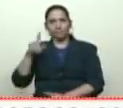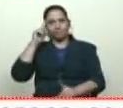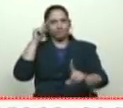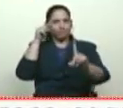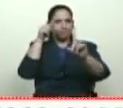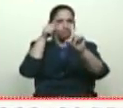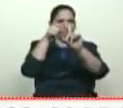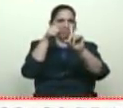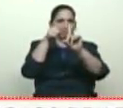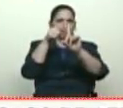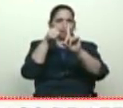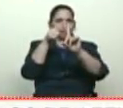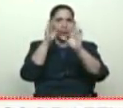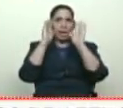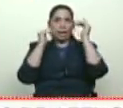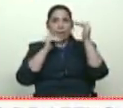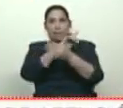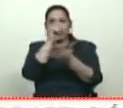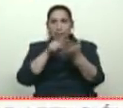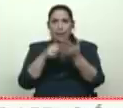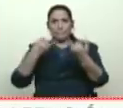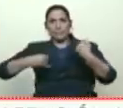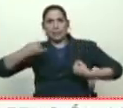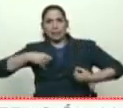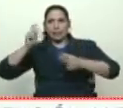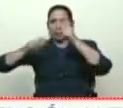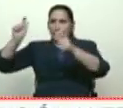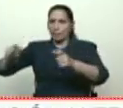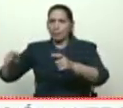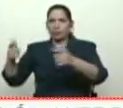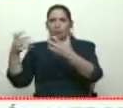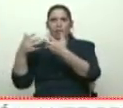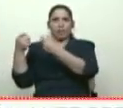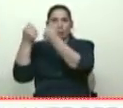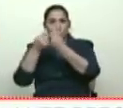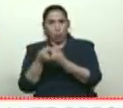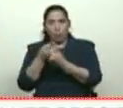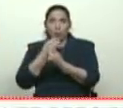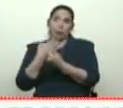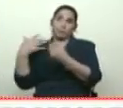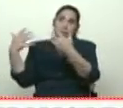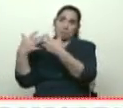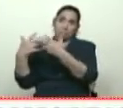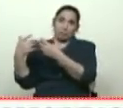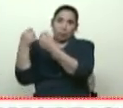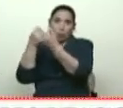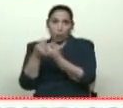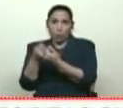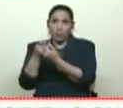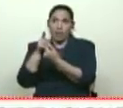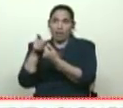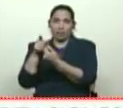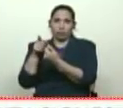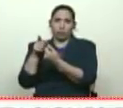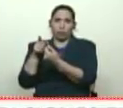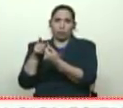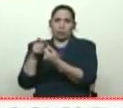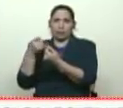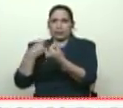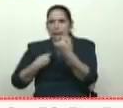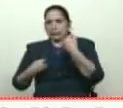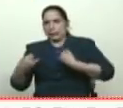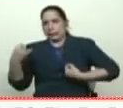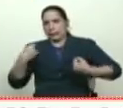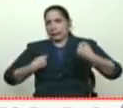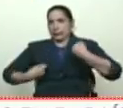atención integral a las víctimas de la guerra económica? Bueno, la guerra económica impacta a nuestro pueblo,